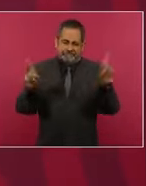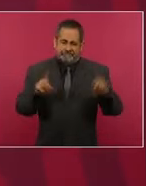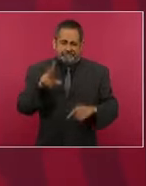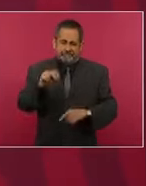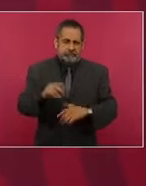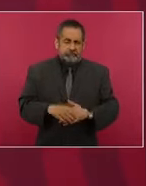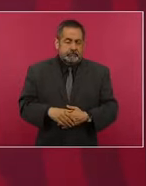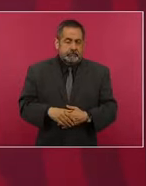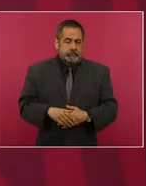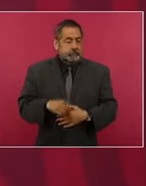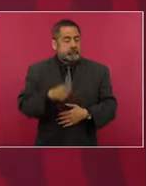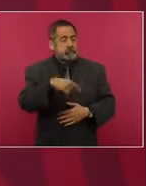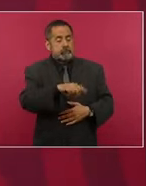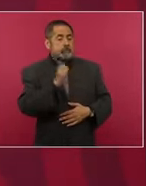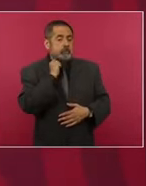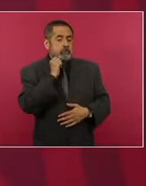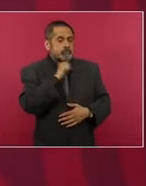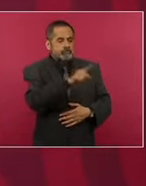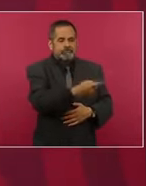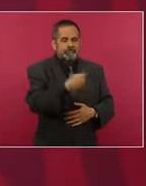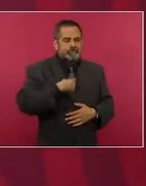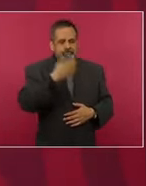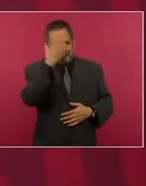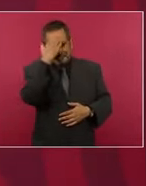Es que estos senadores a lo mejor no me conocen.